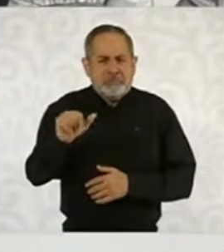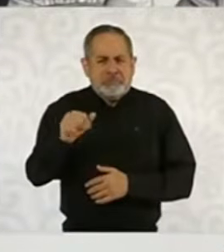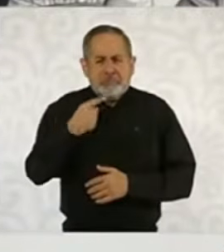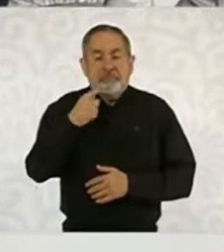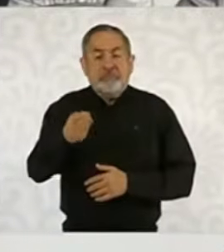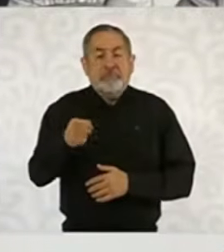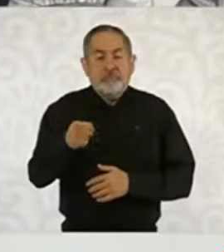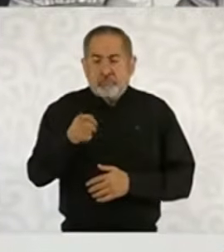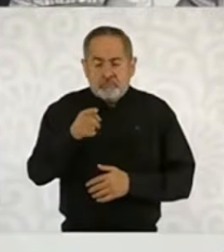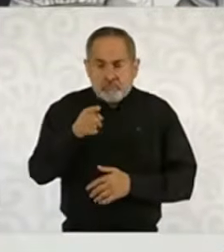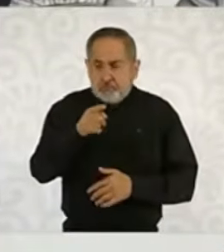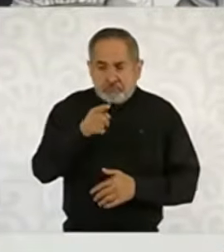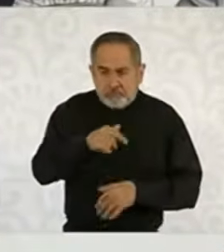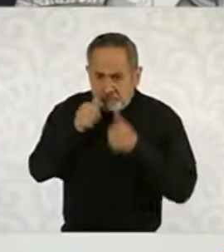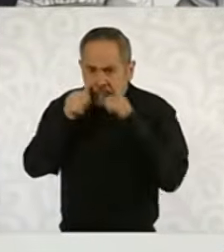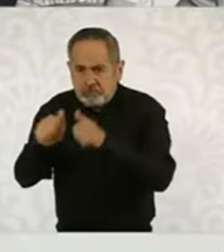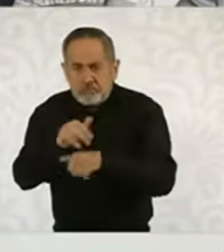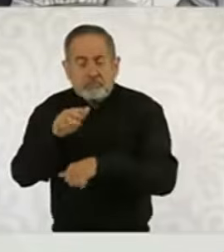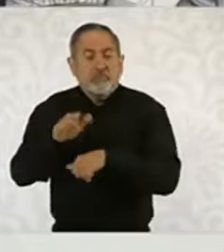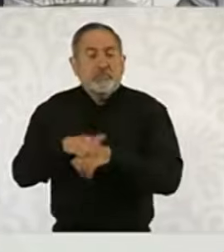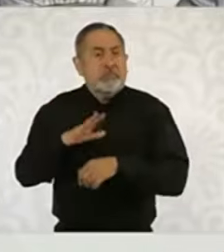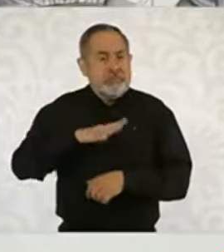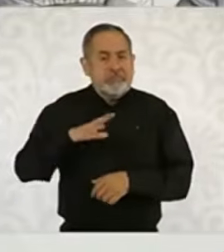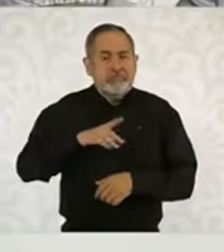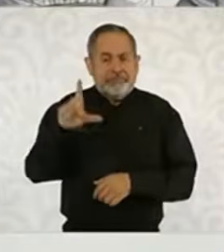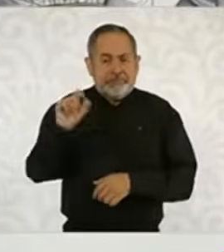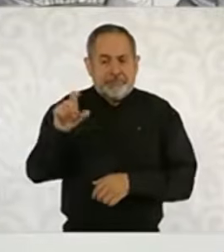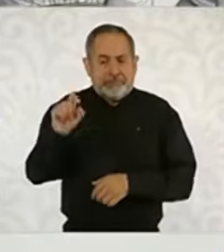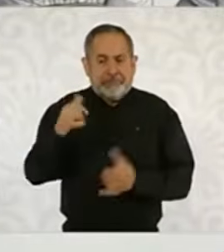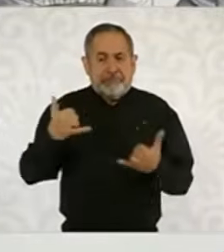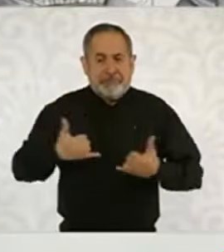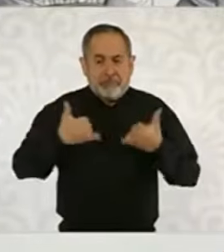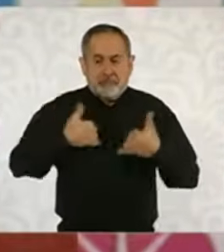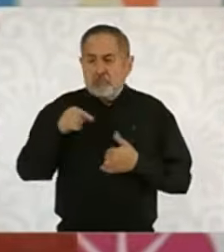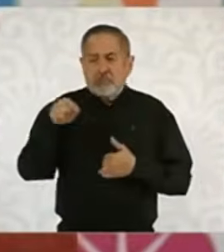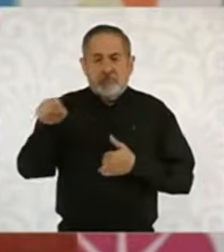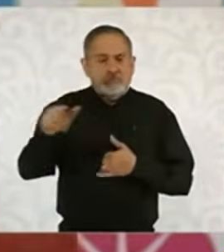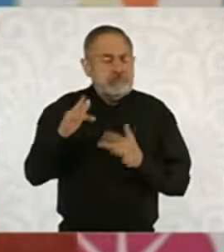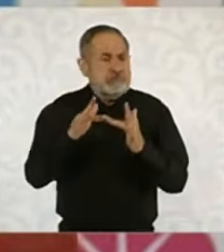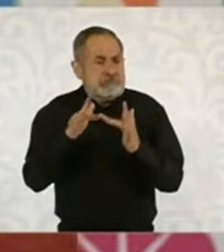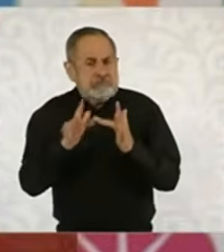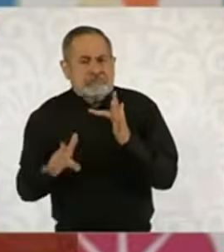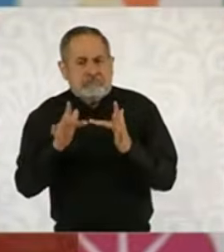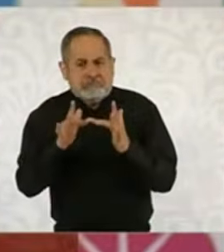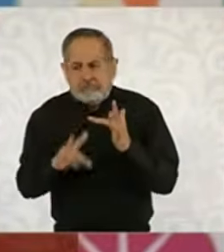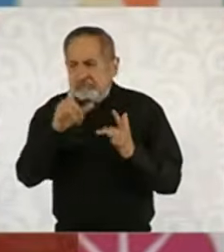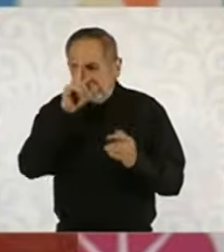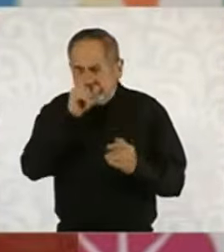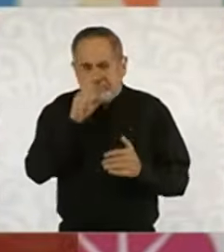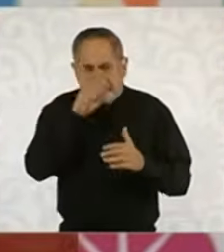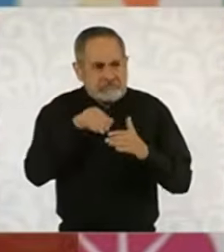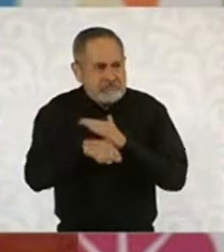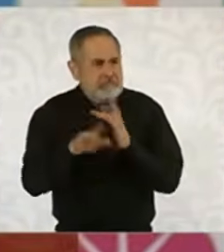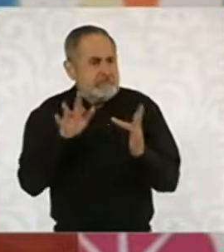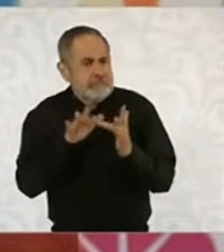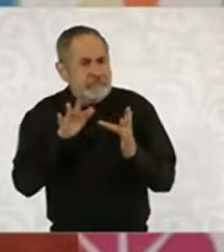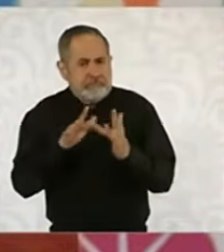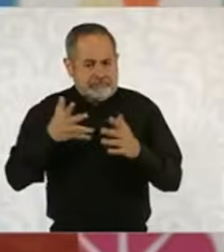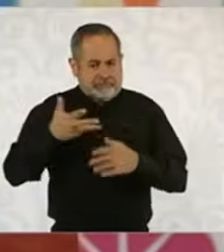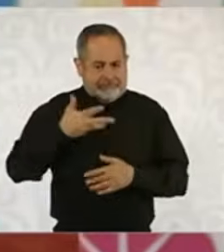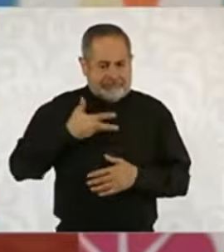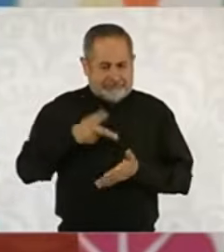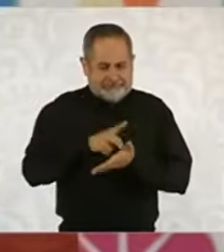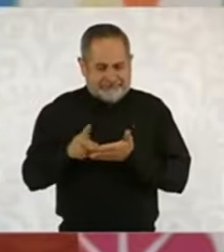que atendimos. Teníamos 20 casos de jóvenes que no habían podido acceder a la plataforma Mi Derecho, Mi